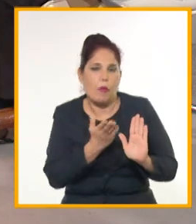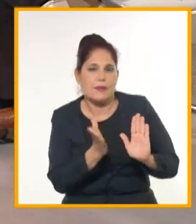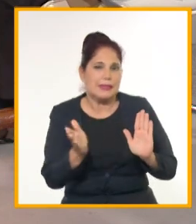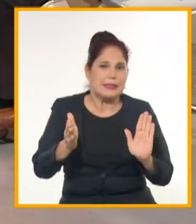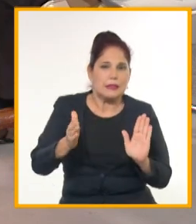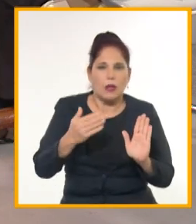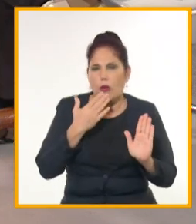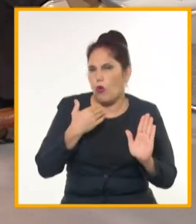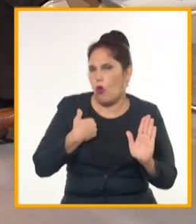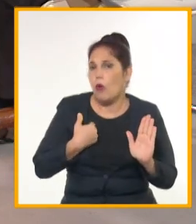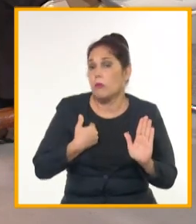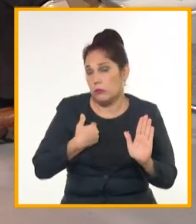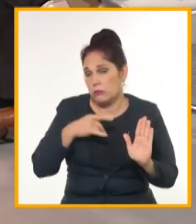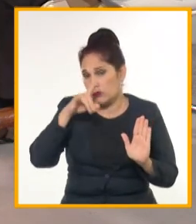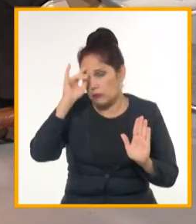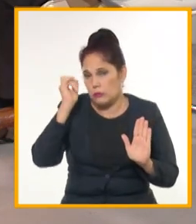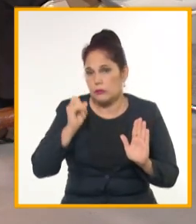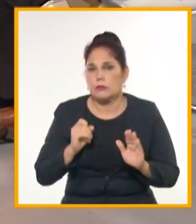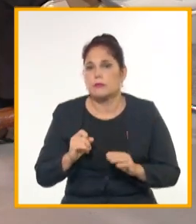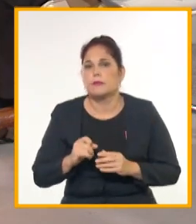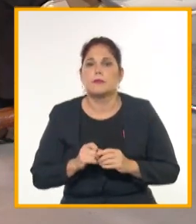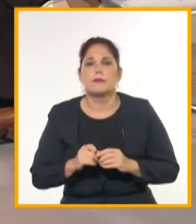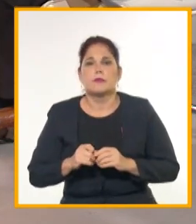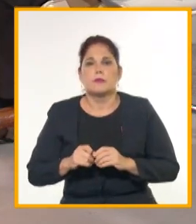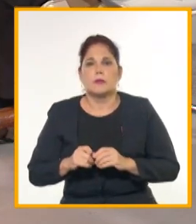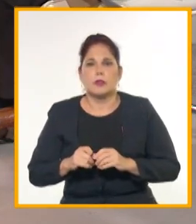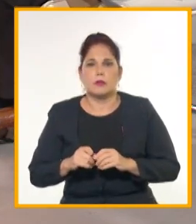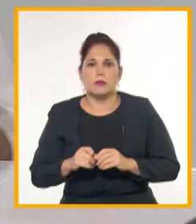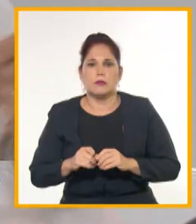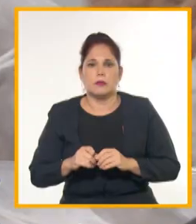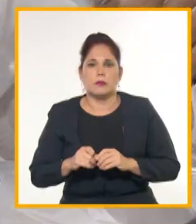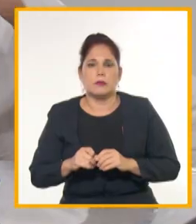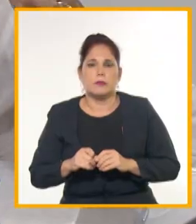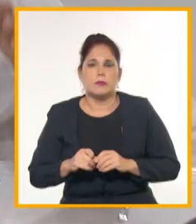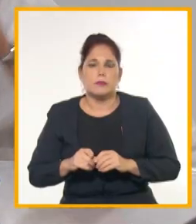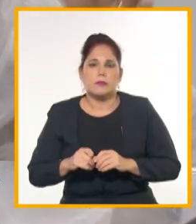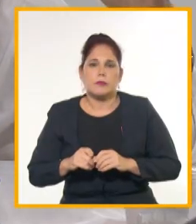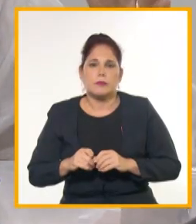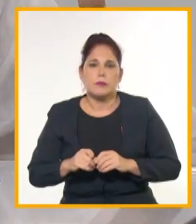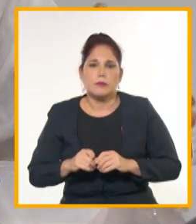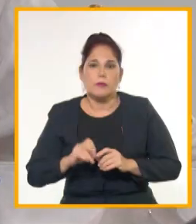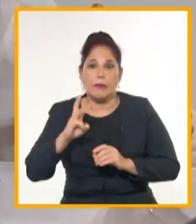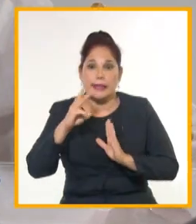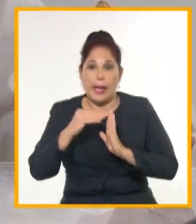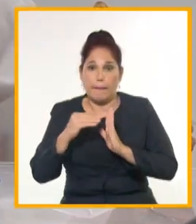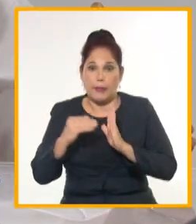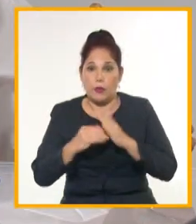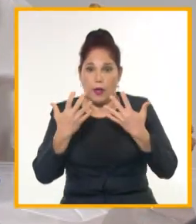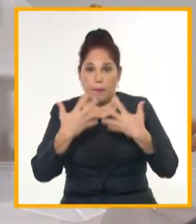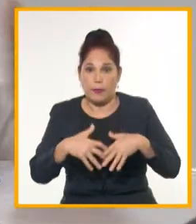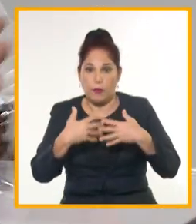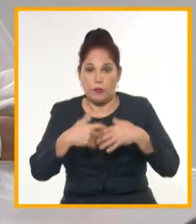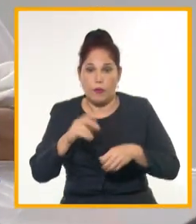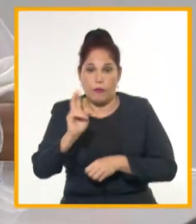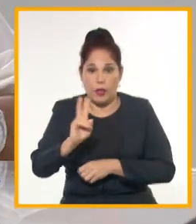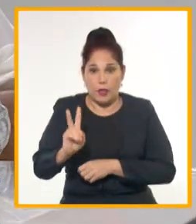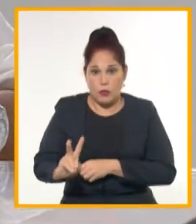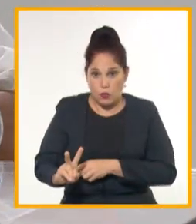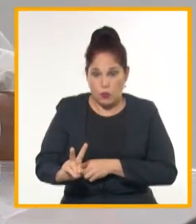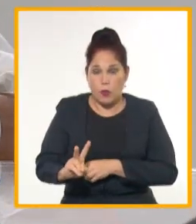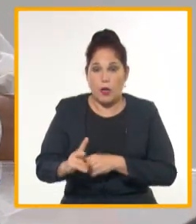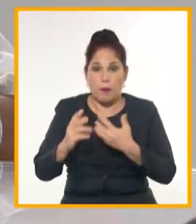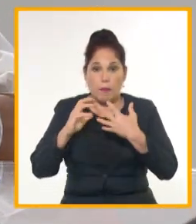vamos a decir. Yo pienso que lamentablemente si va a ser un golpe, una recuperación que ya de los 3 millones que produjo, Venezuela en su mejor momento bajó